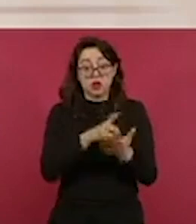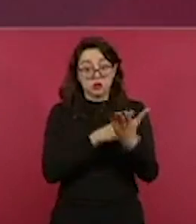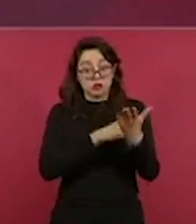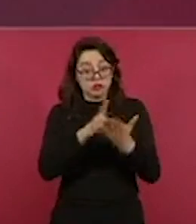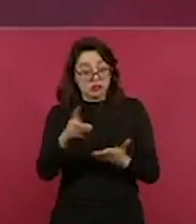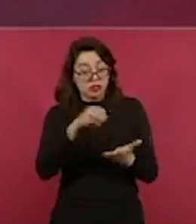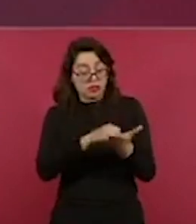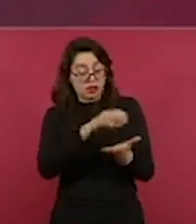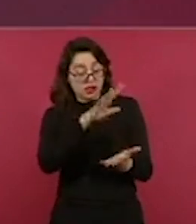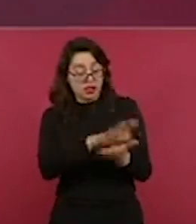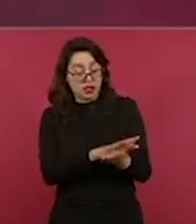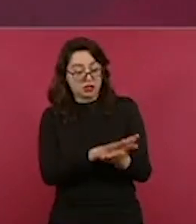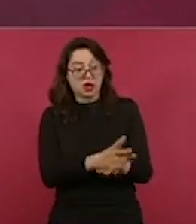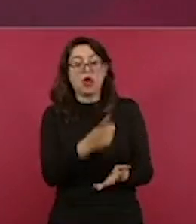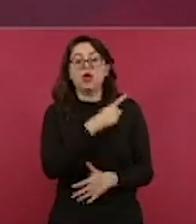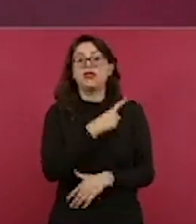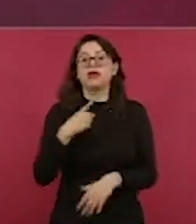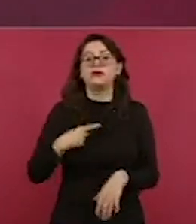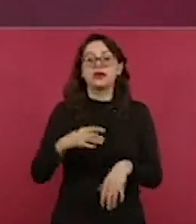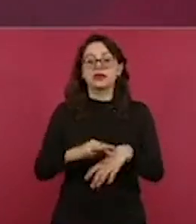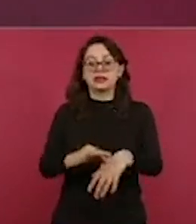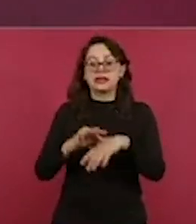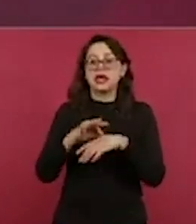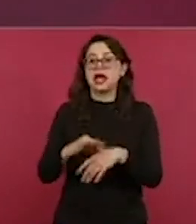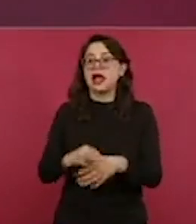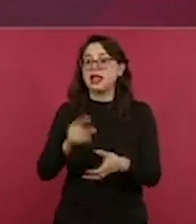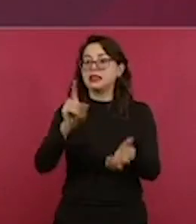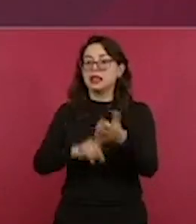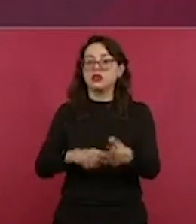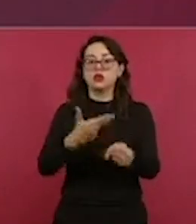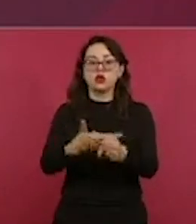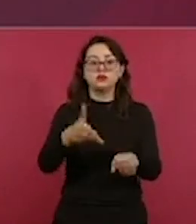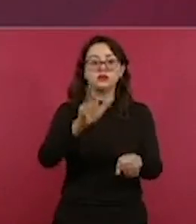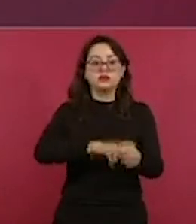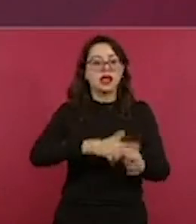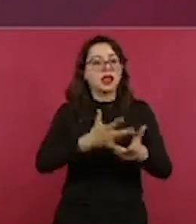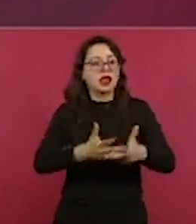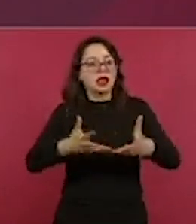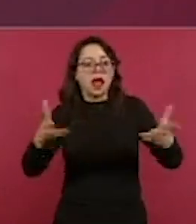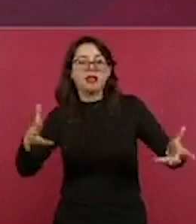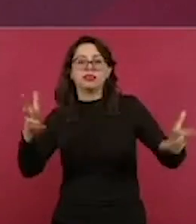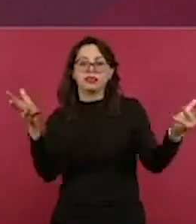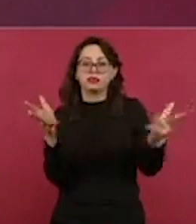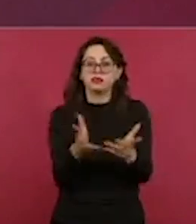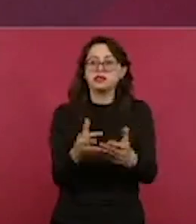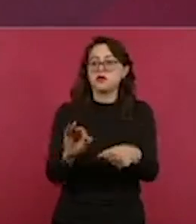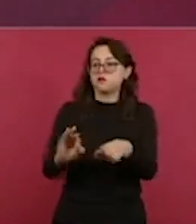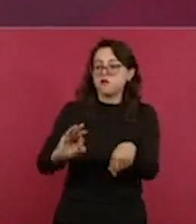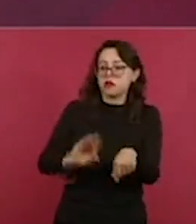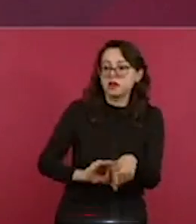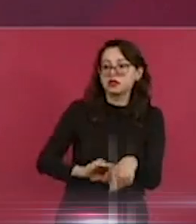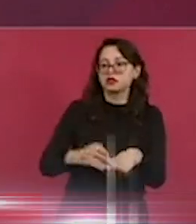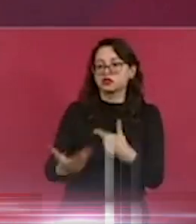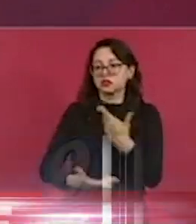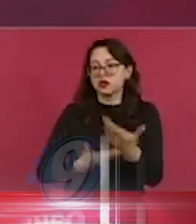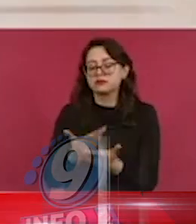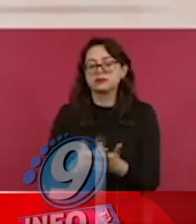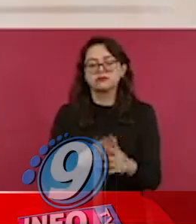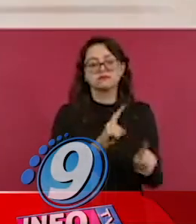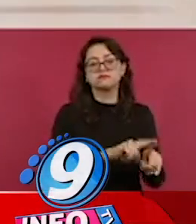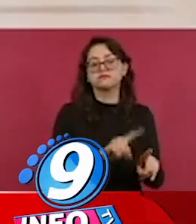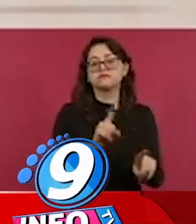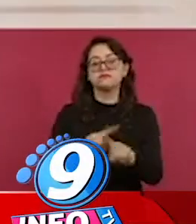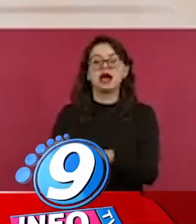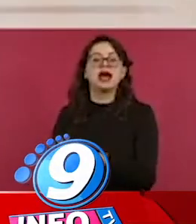tenía que llegar al quirófano tenía que llegar a la farmacia tenía que llegar a todos los servicios miles de servicios que se